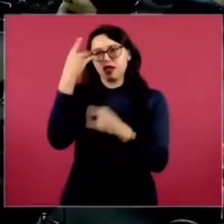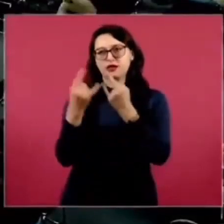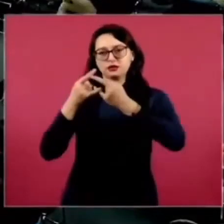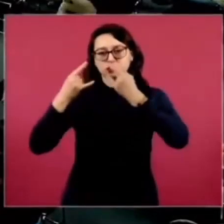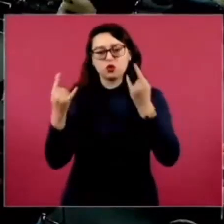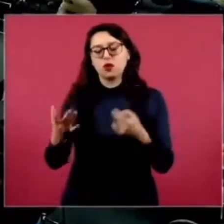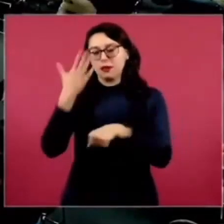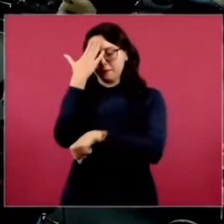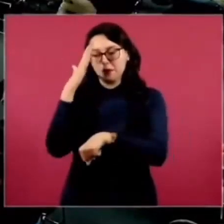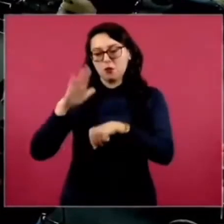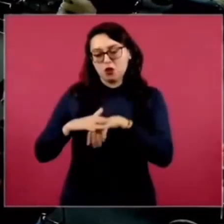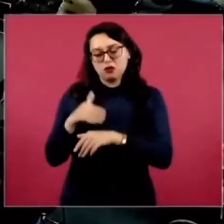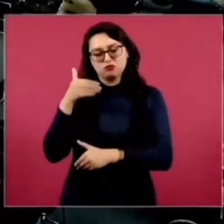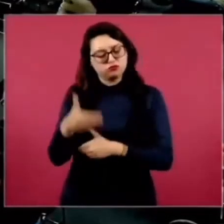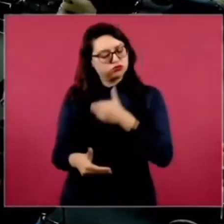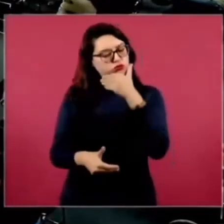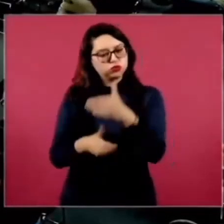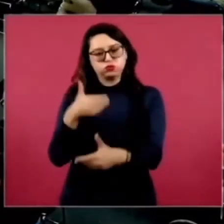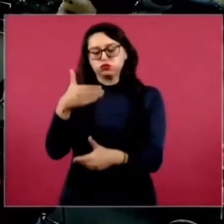Y